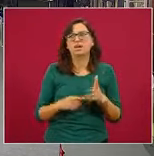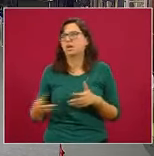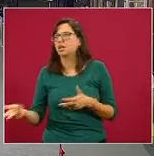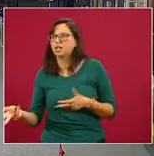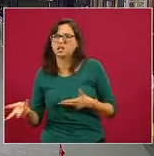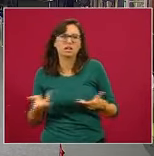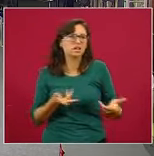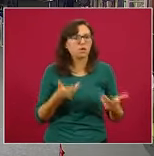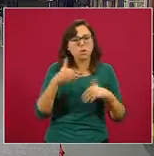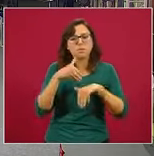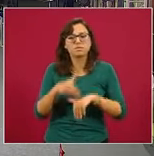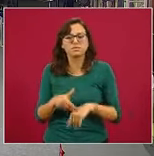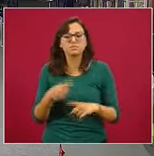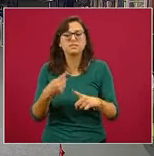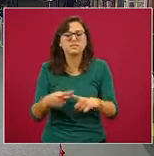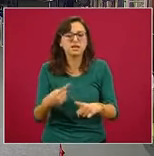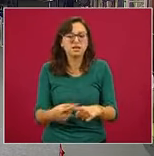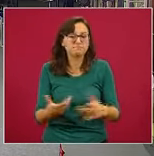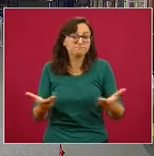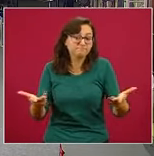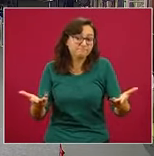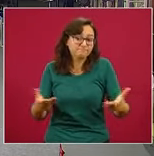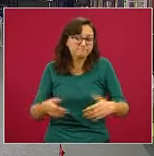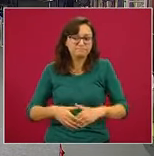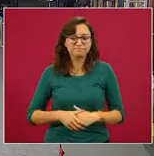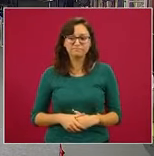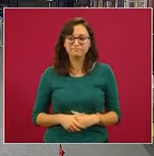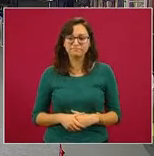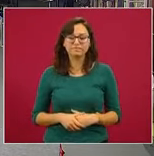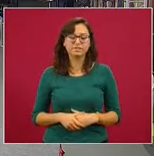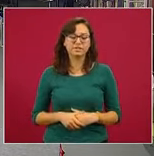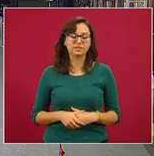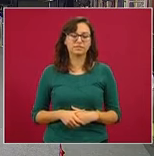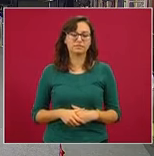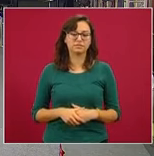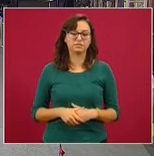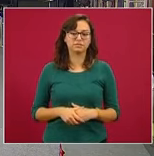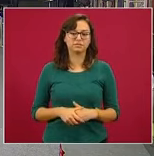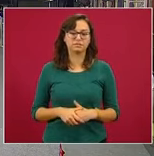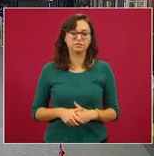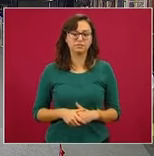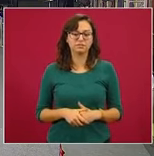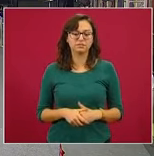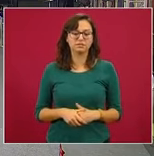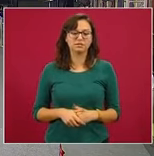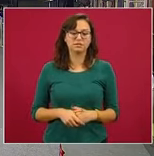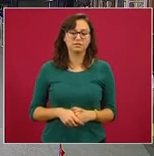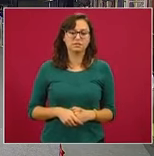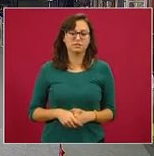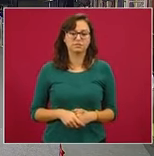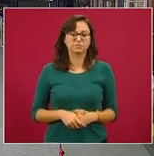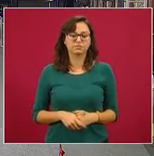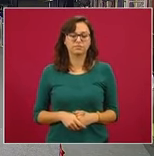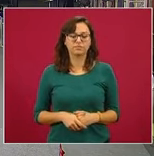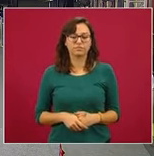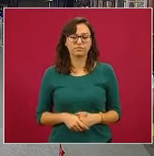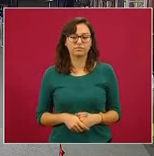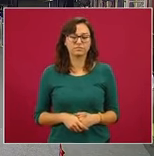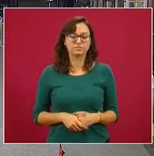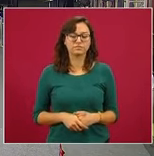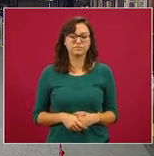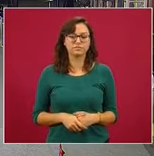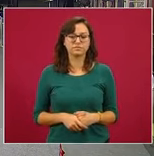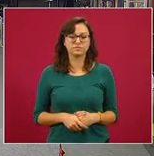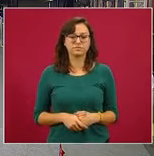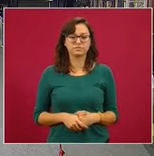hacer caso, no? Gracias. Doctor Alomía, sonorense ilustre. Con mucho gusto, con mucho gusto. No, yo